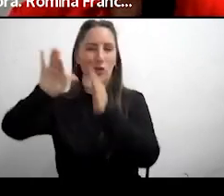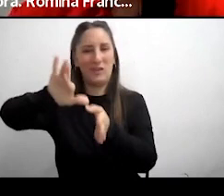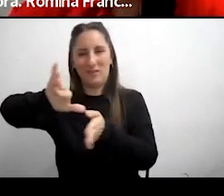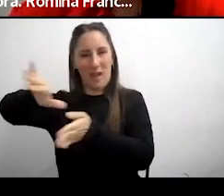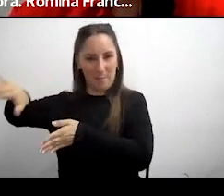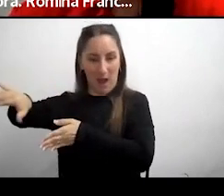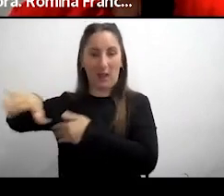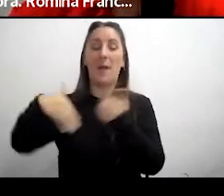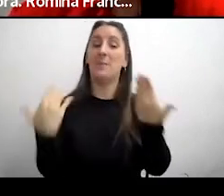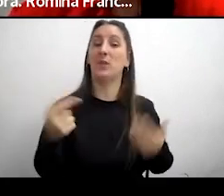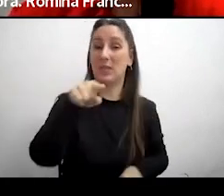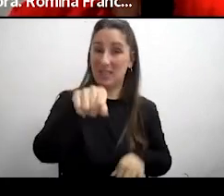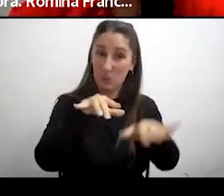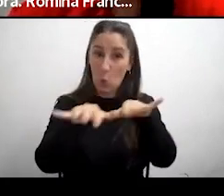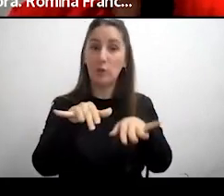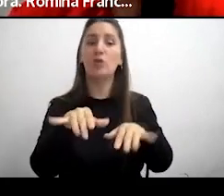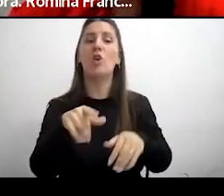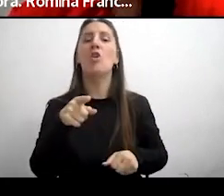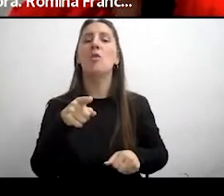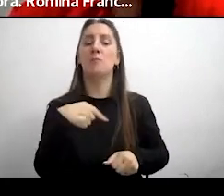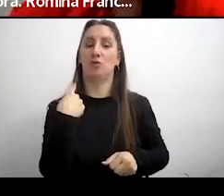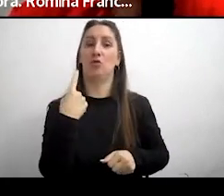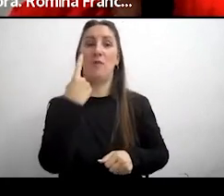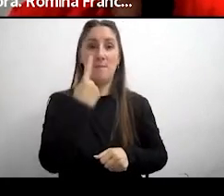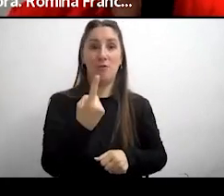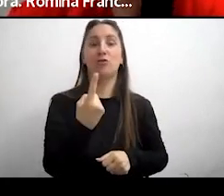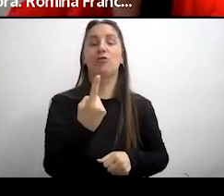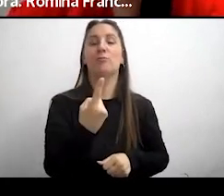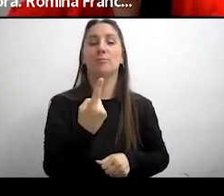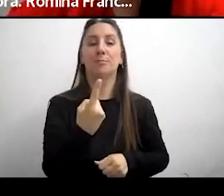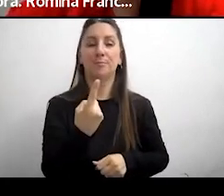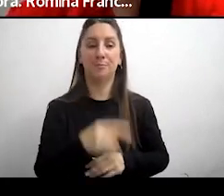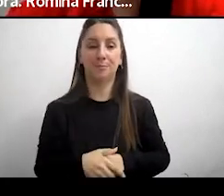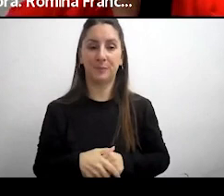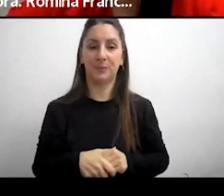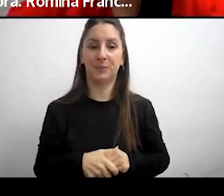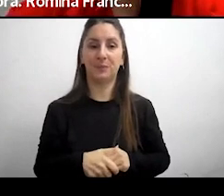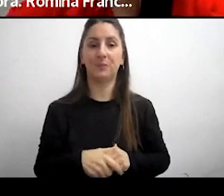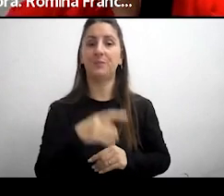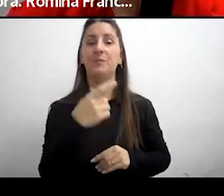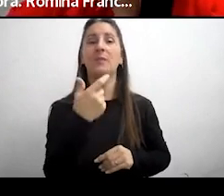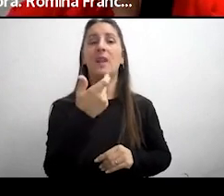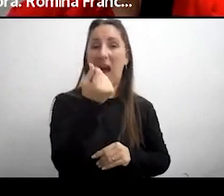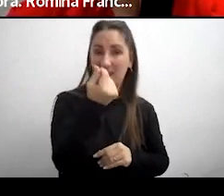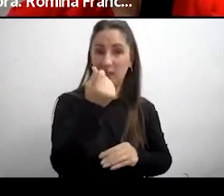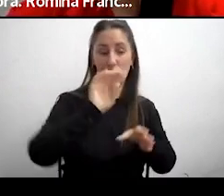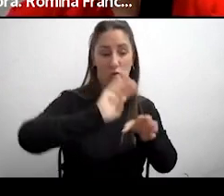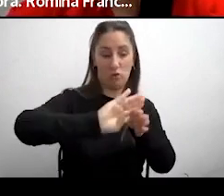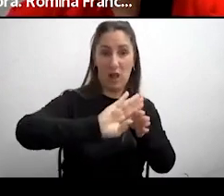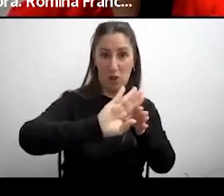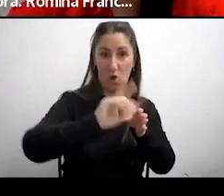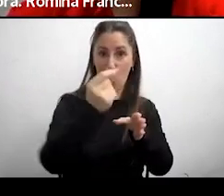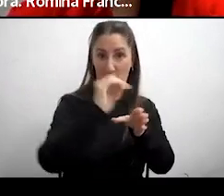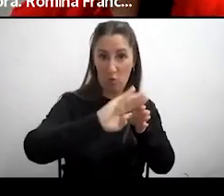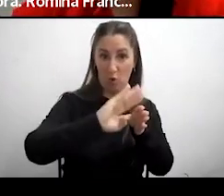en este caso, cuando nos encontrásemos con una situación de, en un activo, un saldo deudor del dueño de